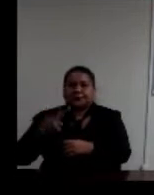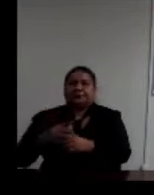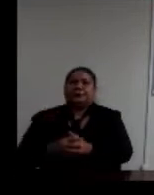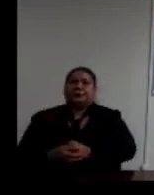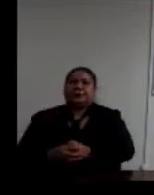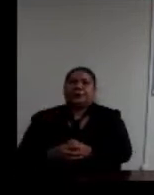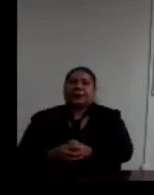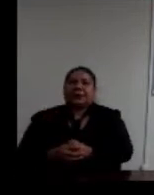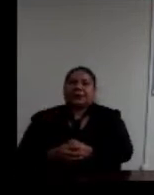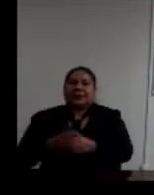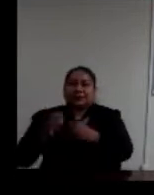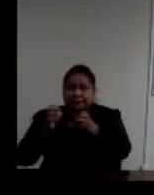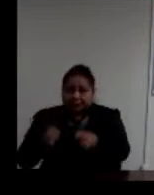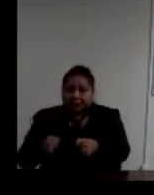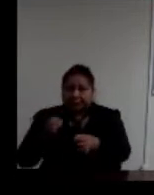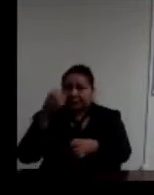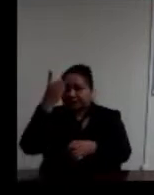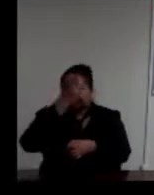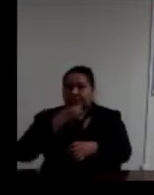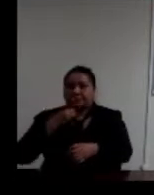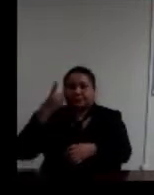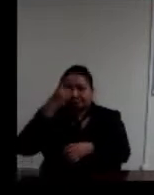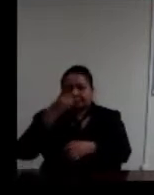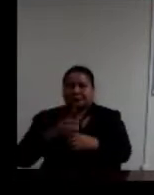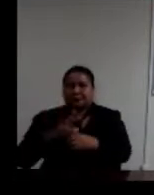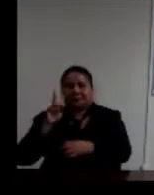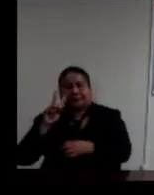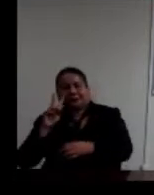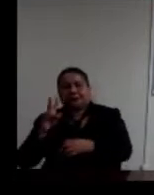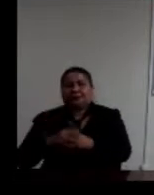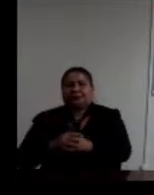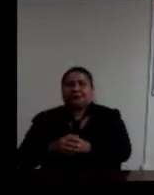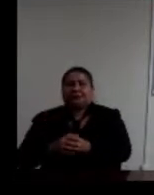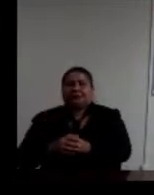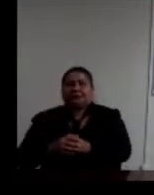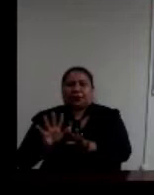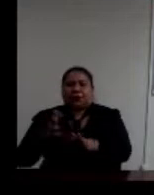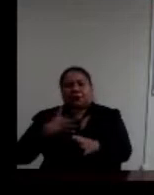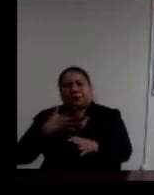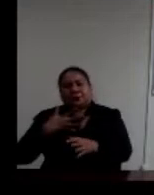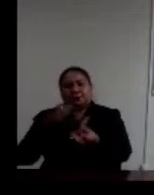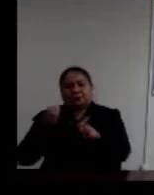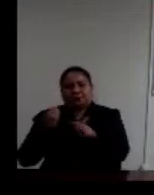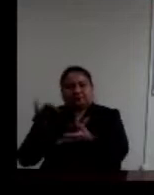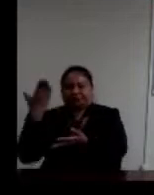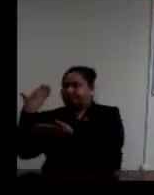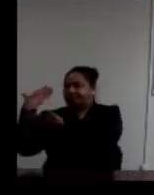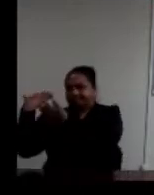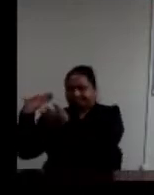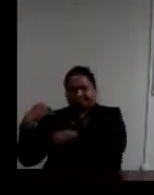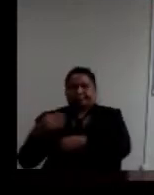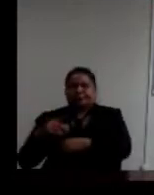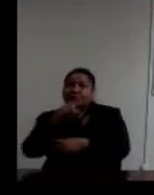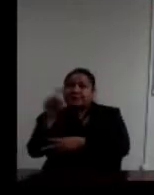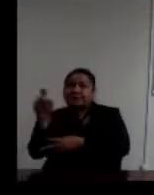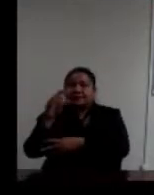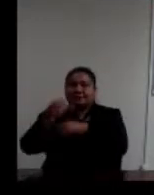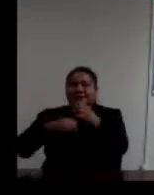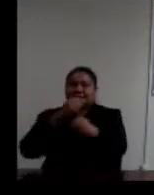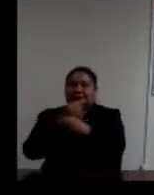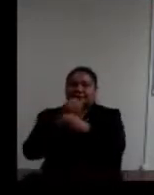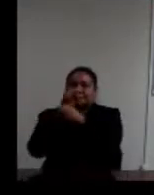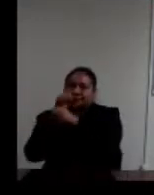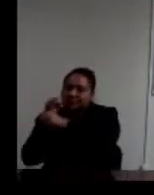Bueno, ese diagnóstico no es así como algo que acaba de aparecer, ya tiene básicamente 100 años en